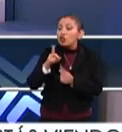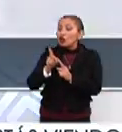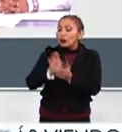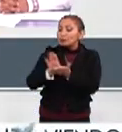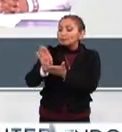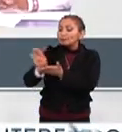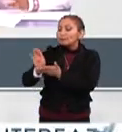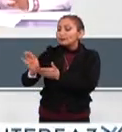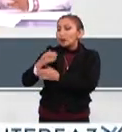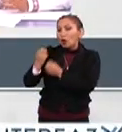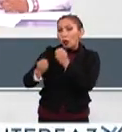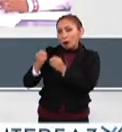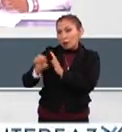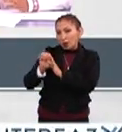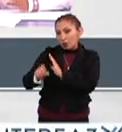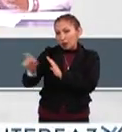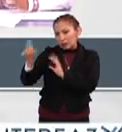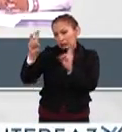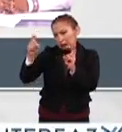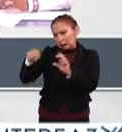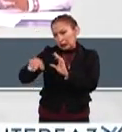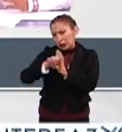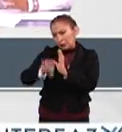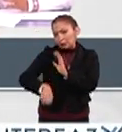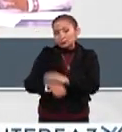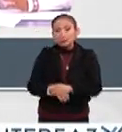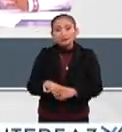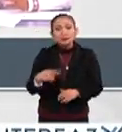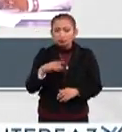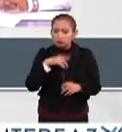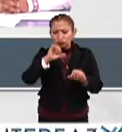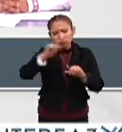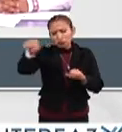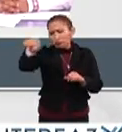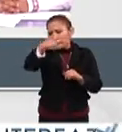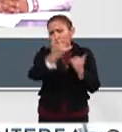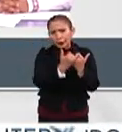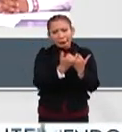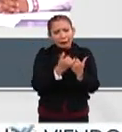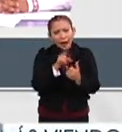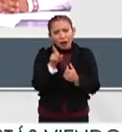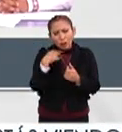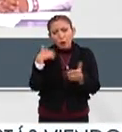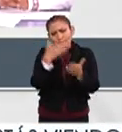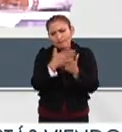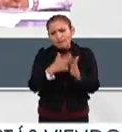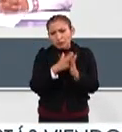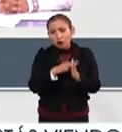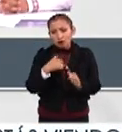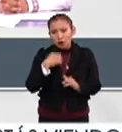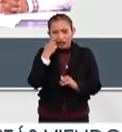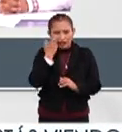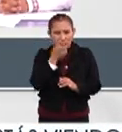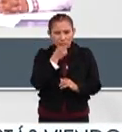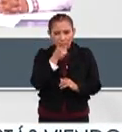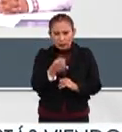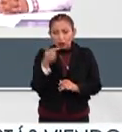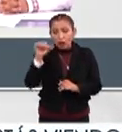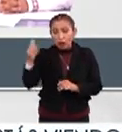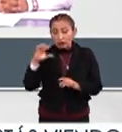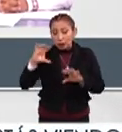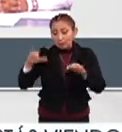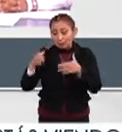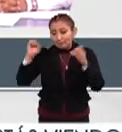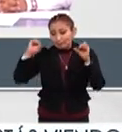que se apliquen las obras, por decir, ¿no? Es un caso que se va a presentar, pero así hay muchos otros que han participado. Yo quiero mencionar que el